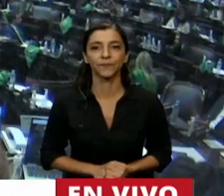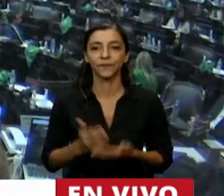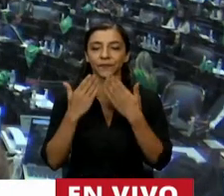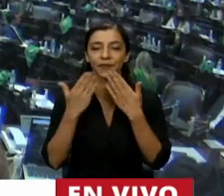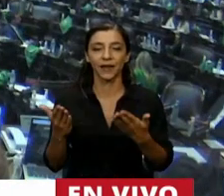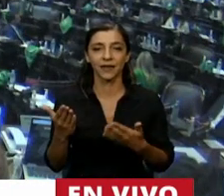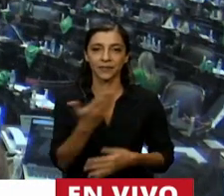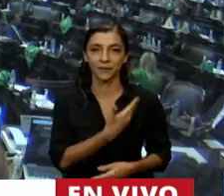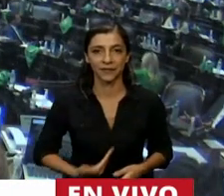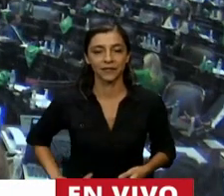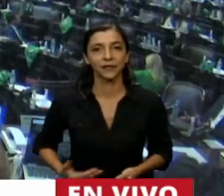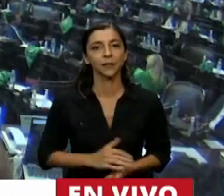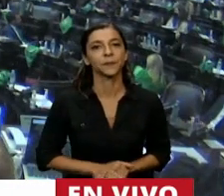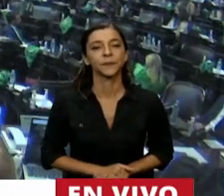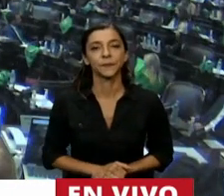Gracias, presidente.